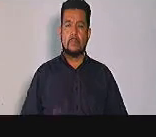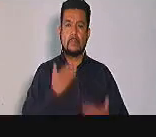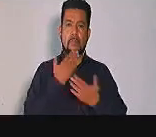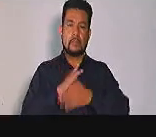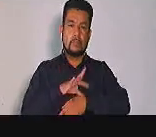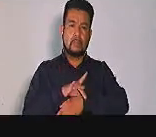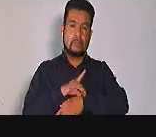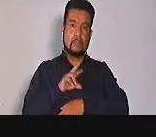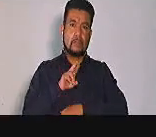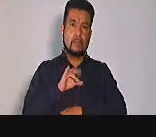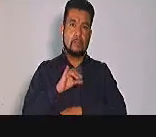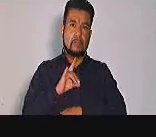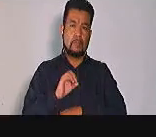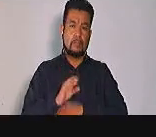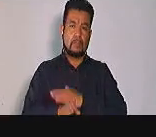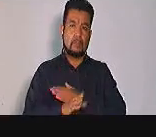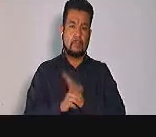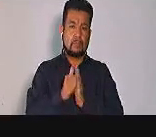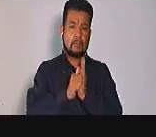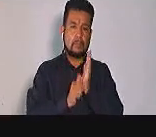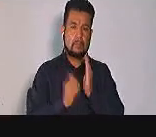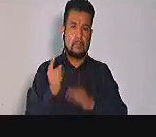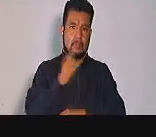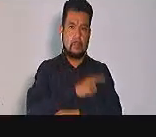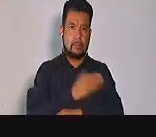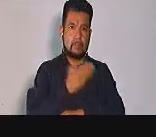Gracias, doctor Ricardo. Continuemos con el orden del día.